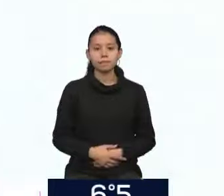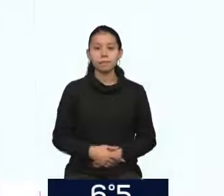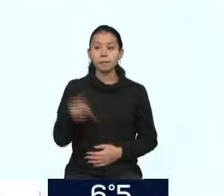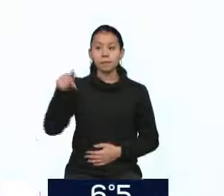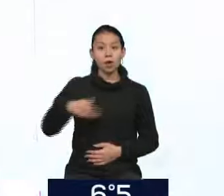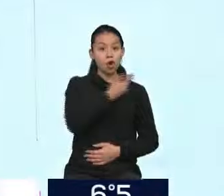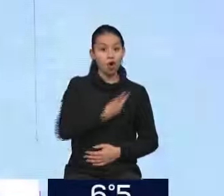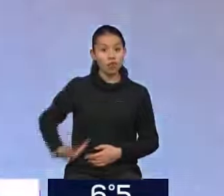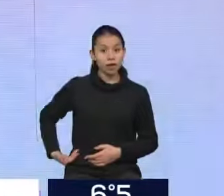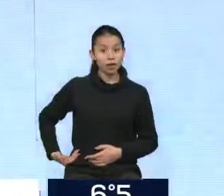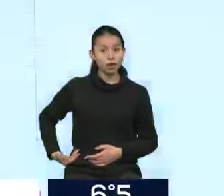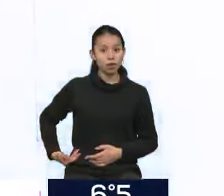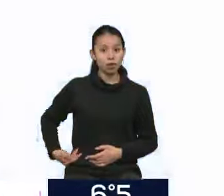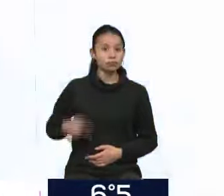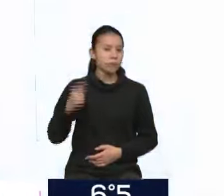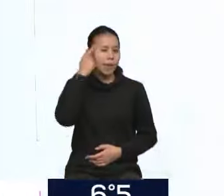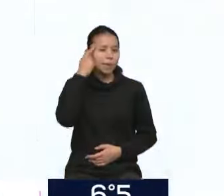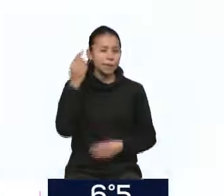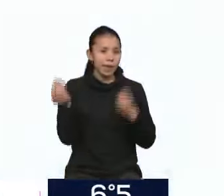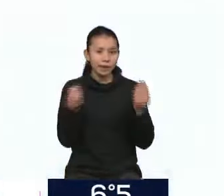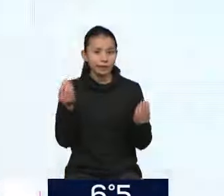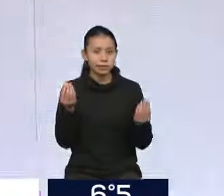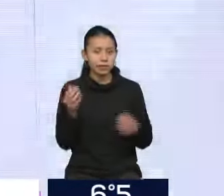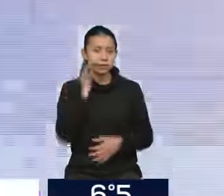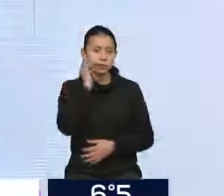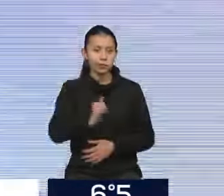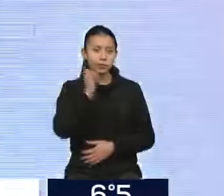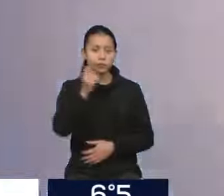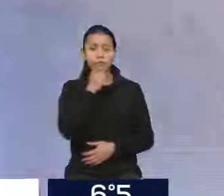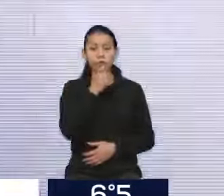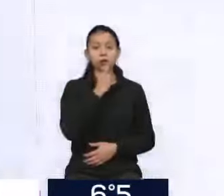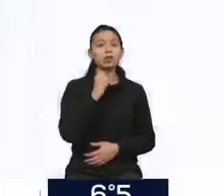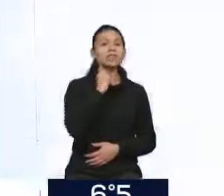interpretar hacia dónde va. Particularmente sostienen que en San Rafael, no en